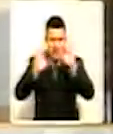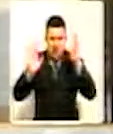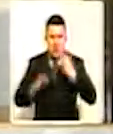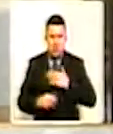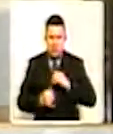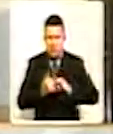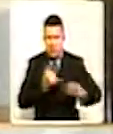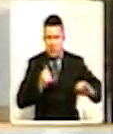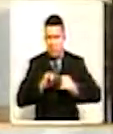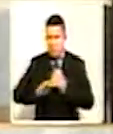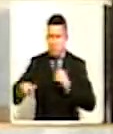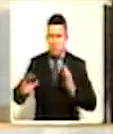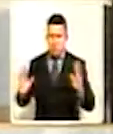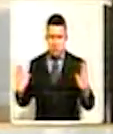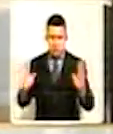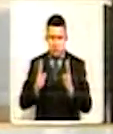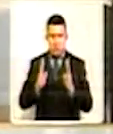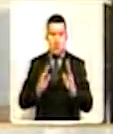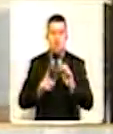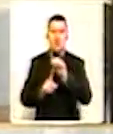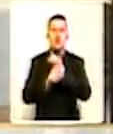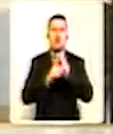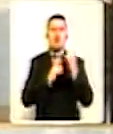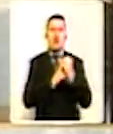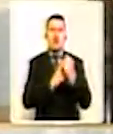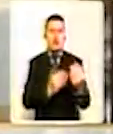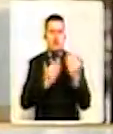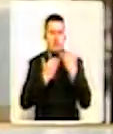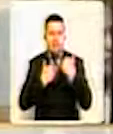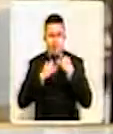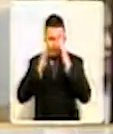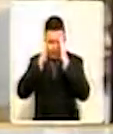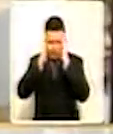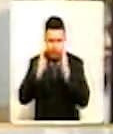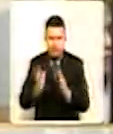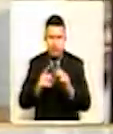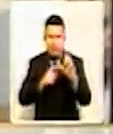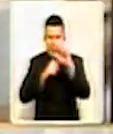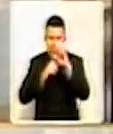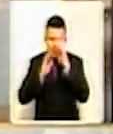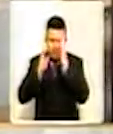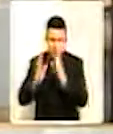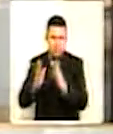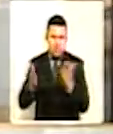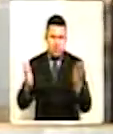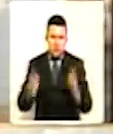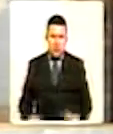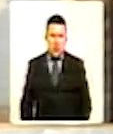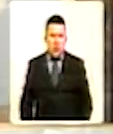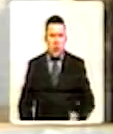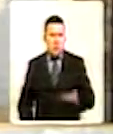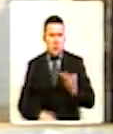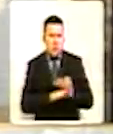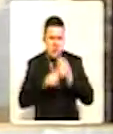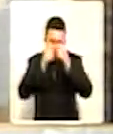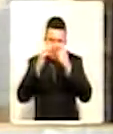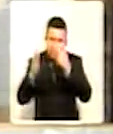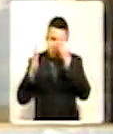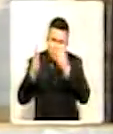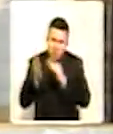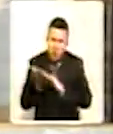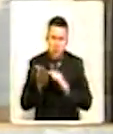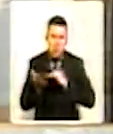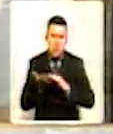tendré que representar los intereses de la sociedad y de los altos intereses y propósitos del Estado.